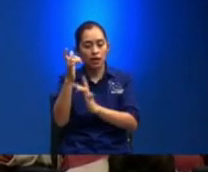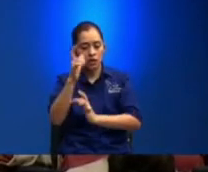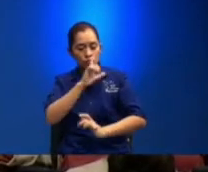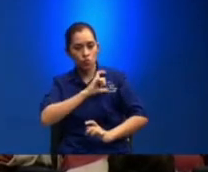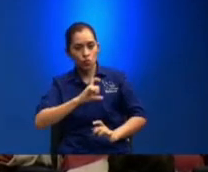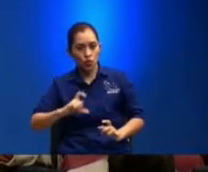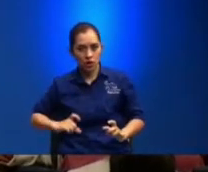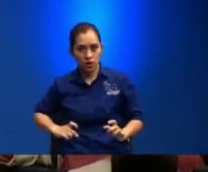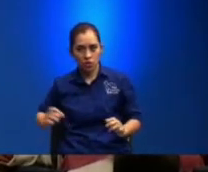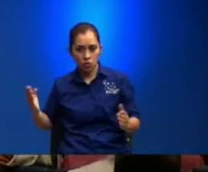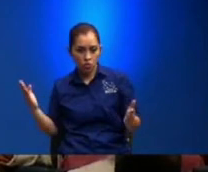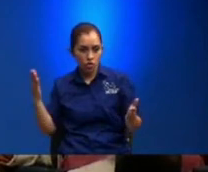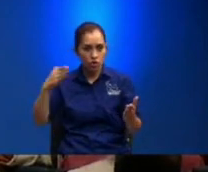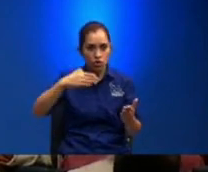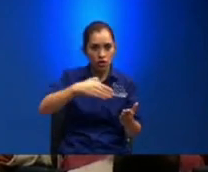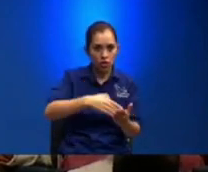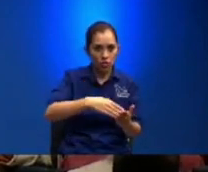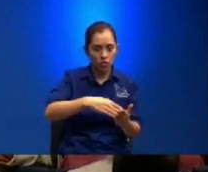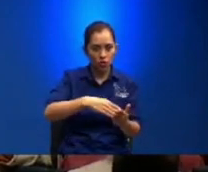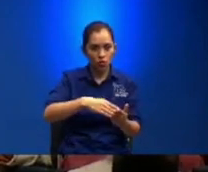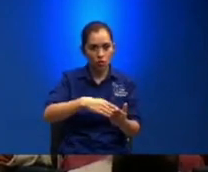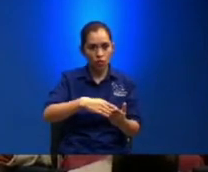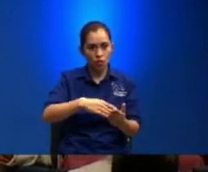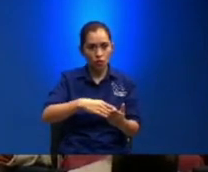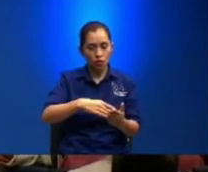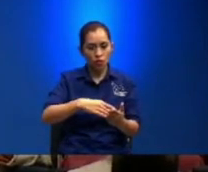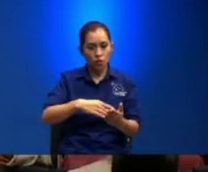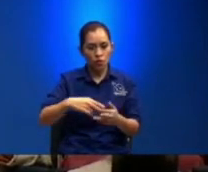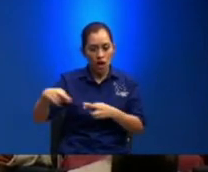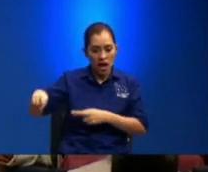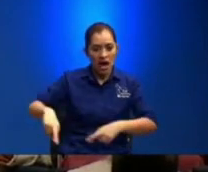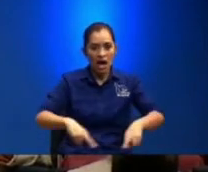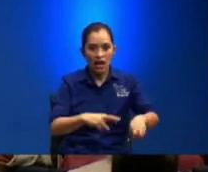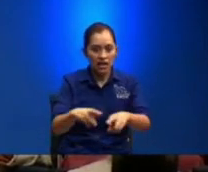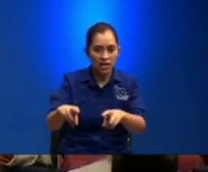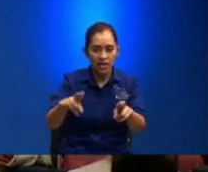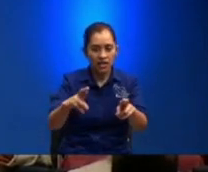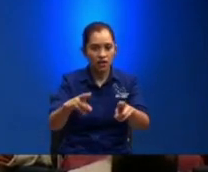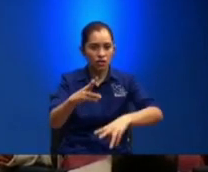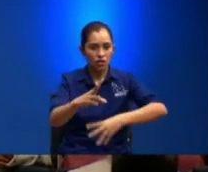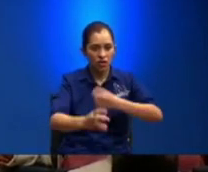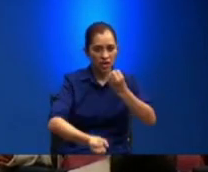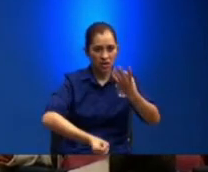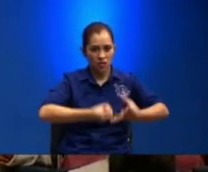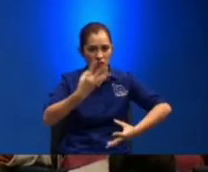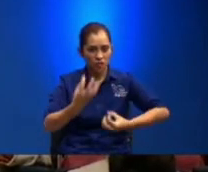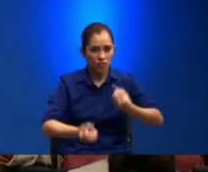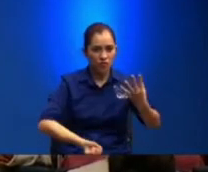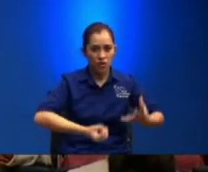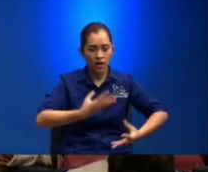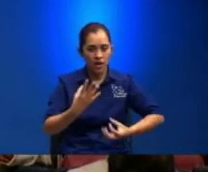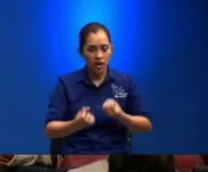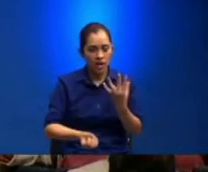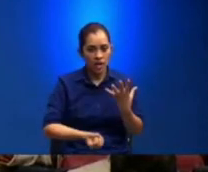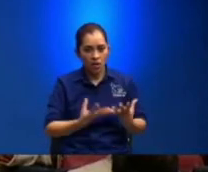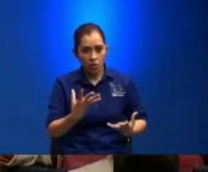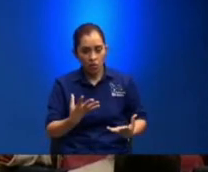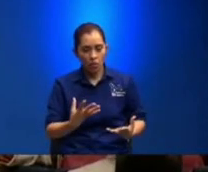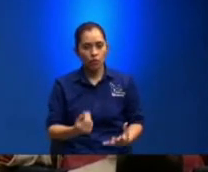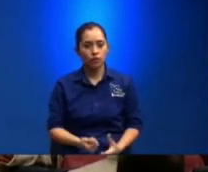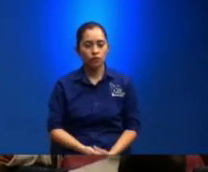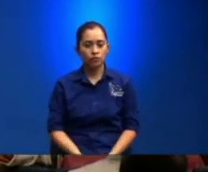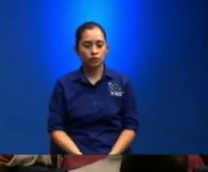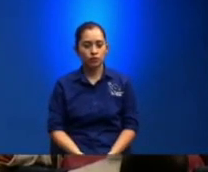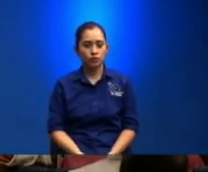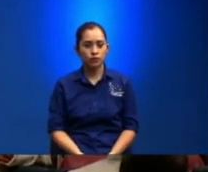si él ya pagó la culpa nuestra porque era una cobra nosotros también bueno nos aceptamos a